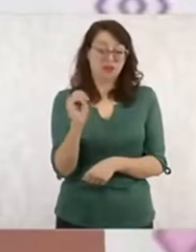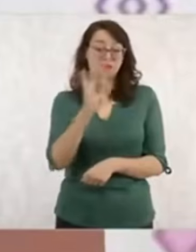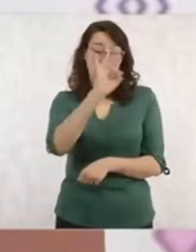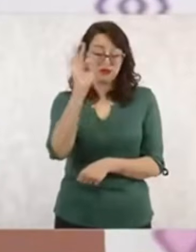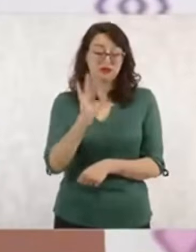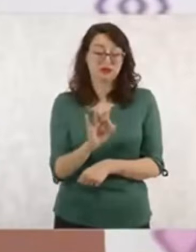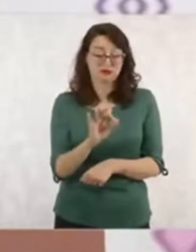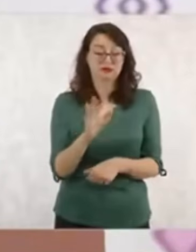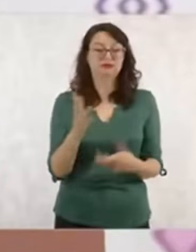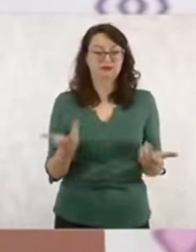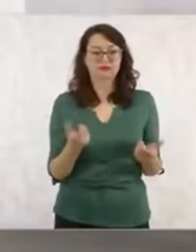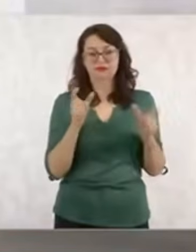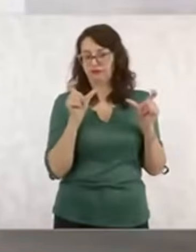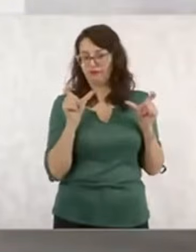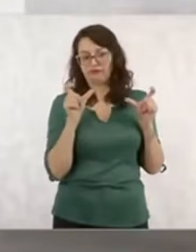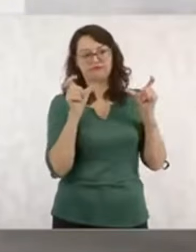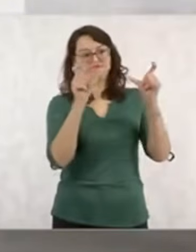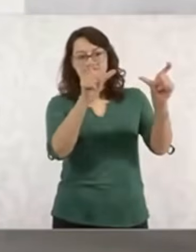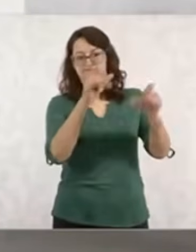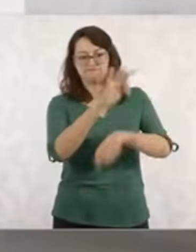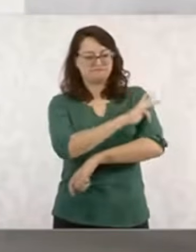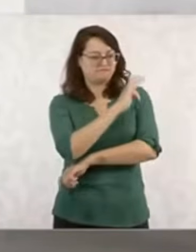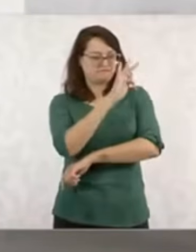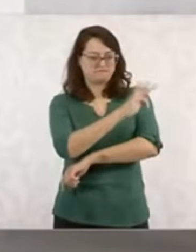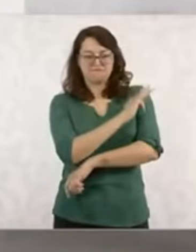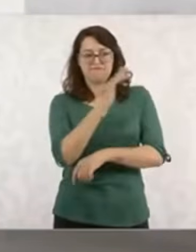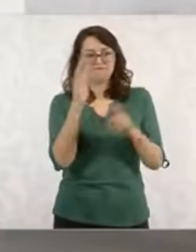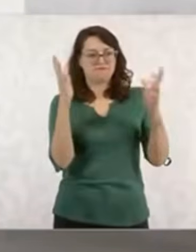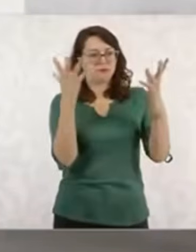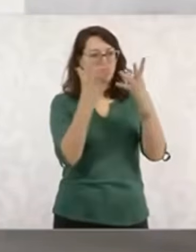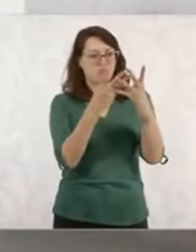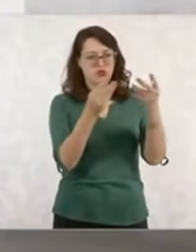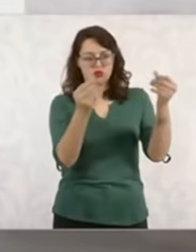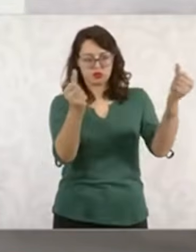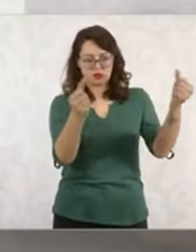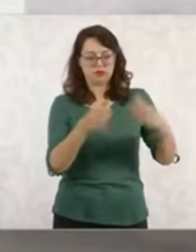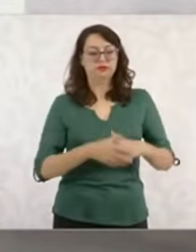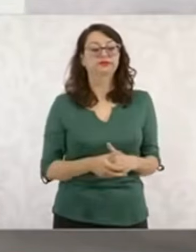logró controlar este brote. La siguiente, por favor.